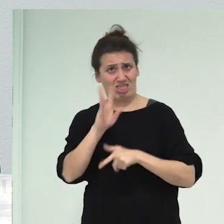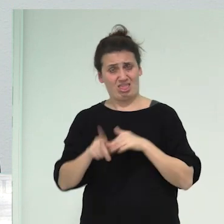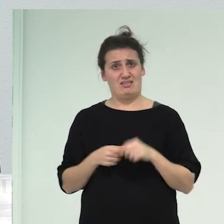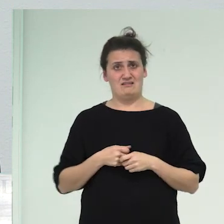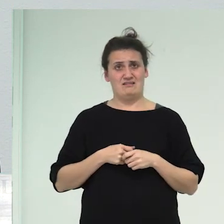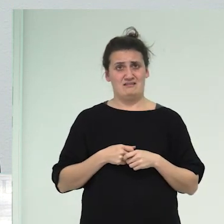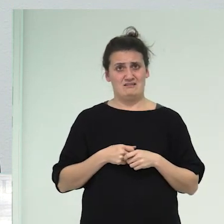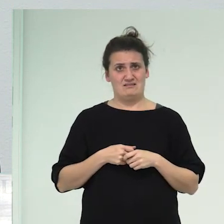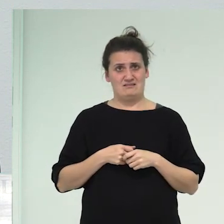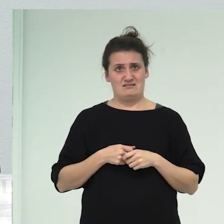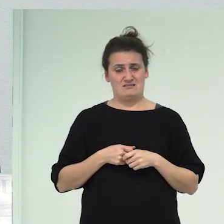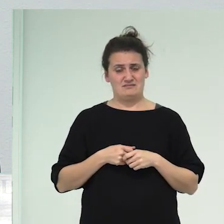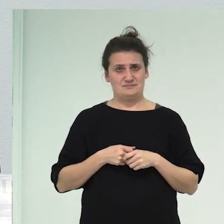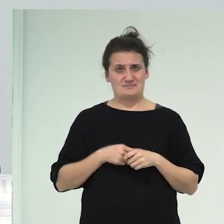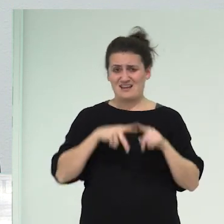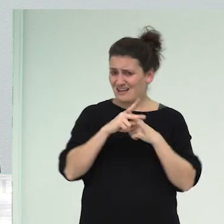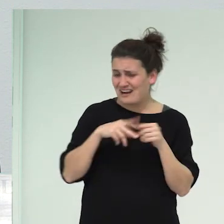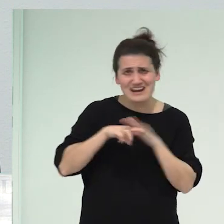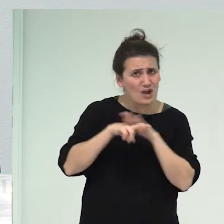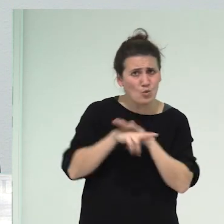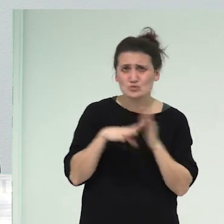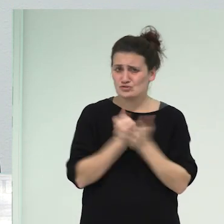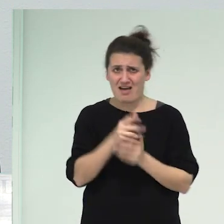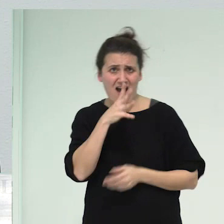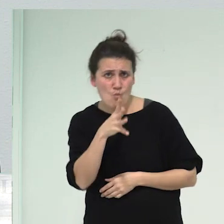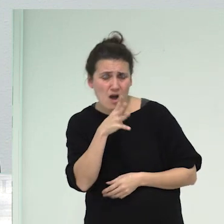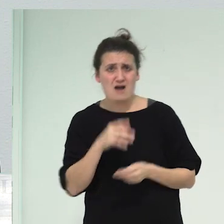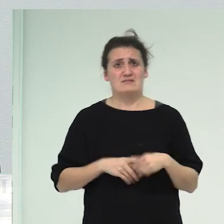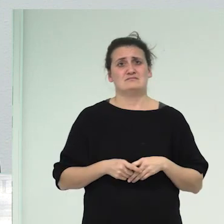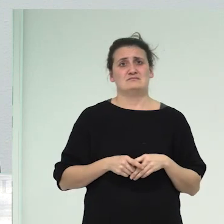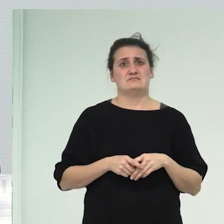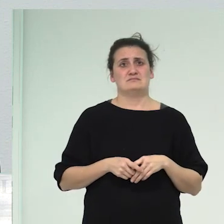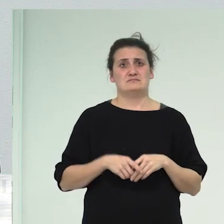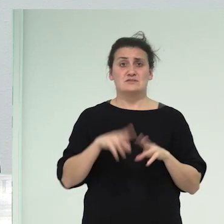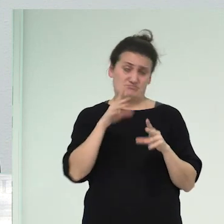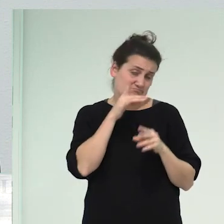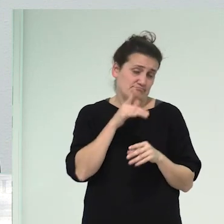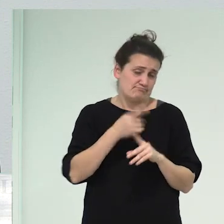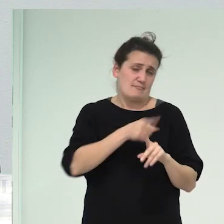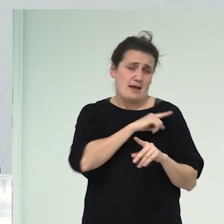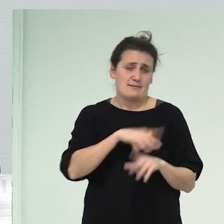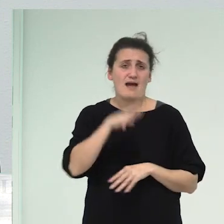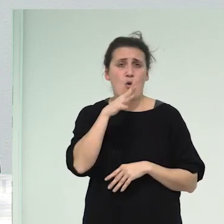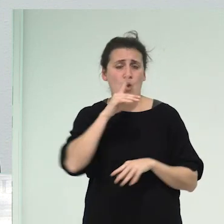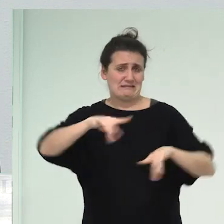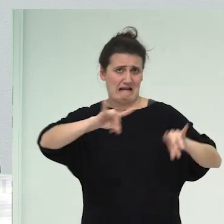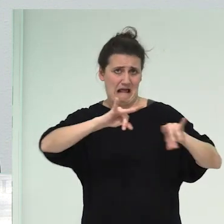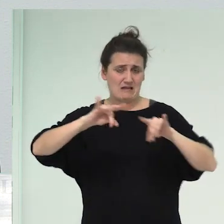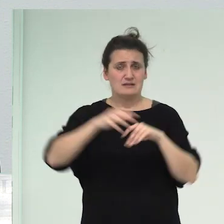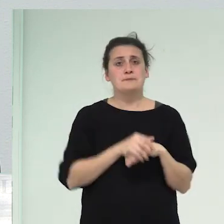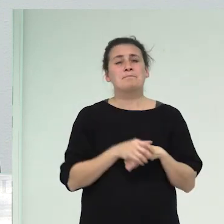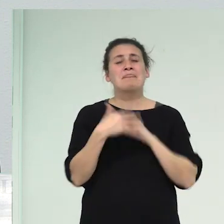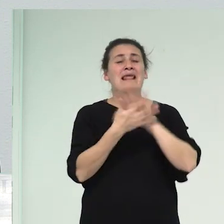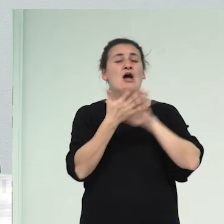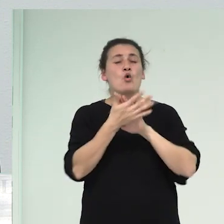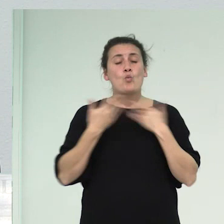Expropiar los medios, los recursos del agua, sobre todo el agua y la tierra. Hablar de cuerpo y